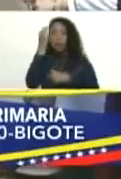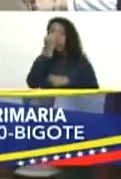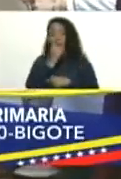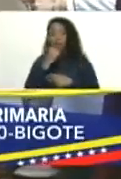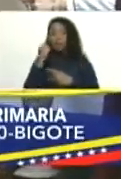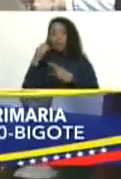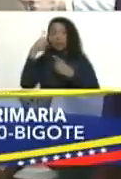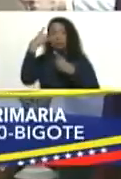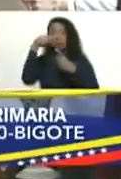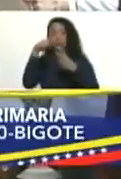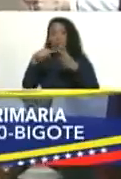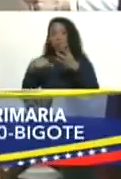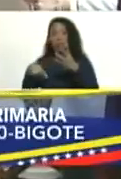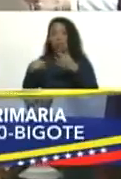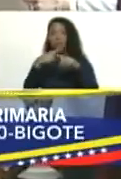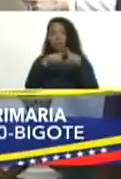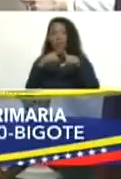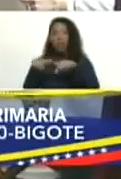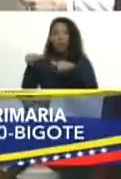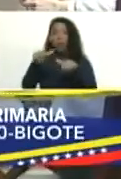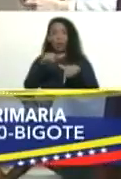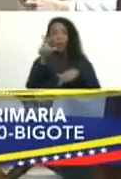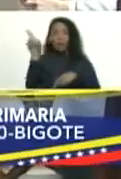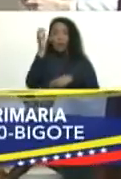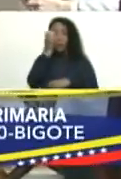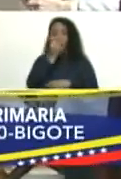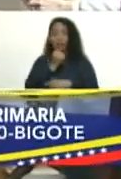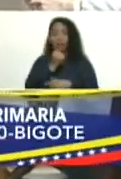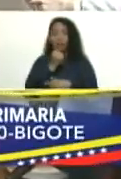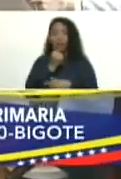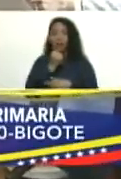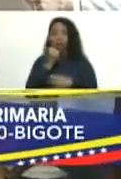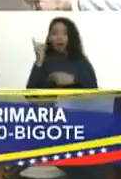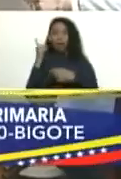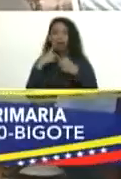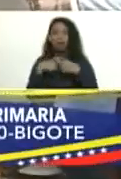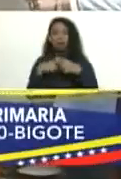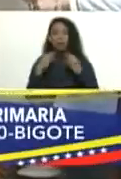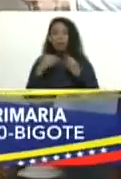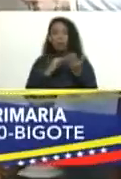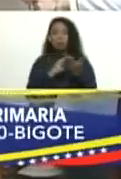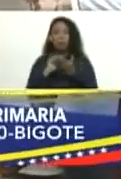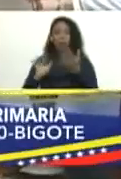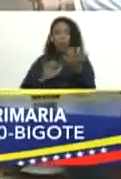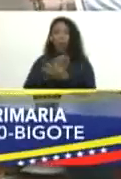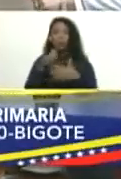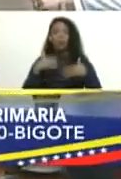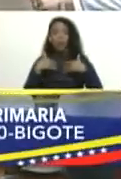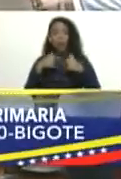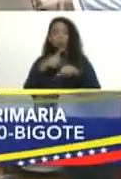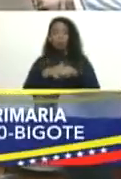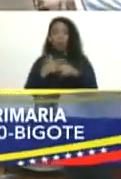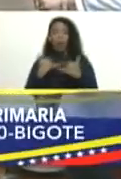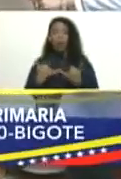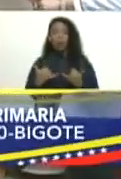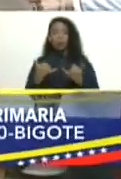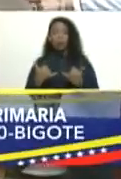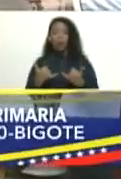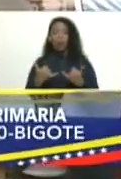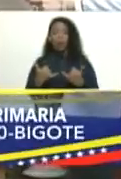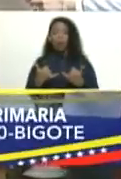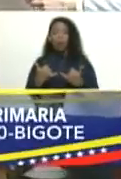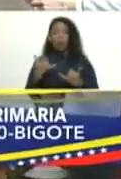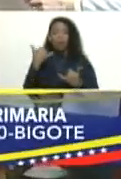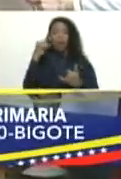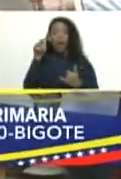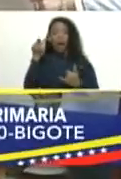Guacara y así sucesivamente. Una gran herramienta, presidente, para resolver problemas de salud en tiempo real y con un